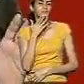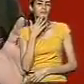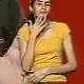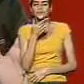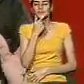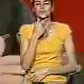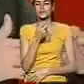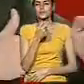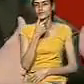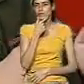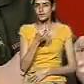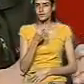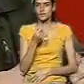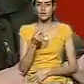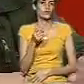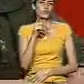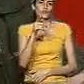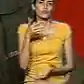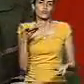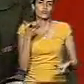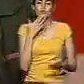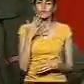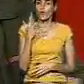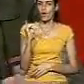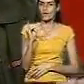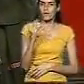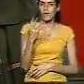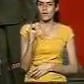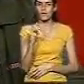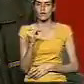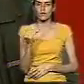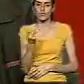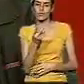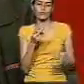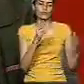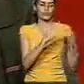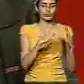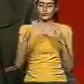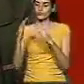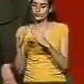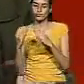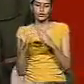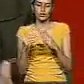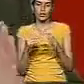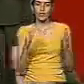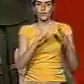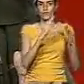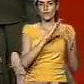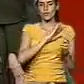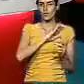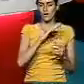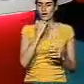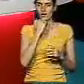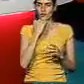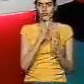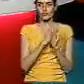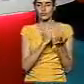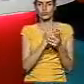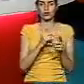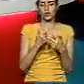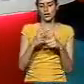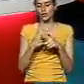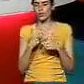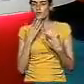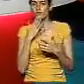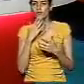sencillo. Tú tienes tu... Hay dos residencias. Y entonces tú, en tu residencia, tú tienes tu automóvil. Ah, pero hay un vecino